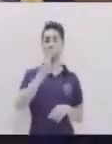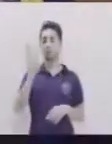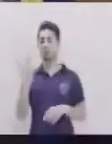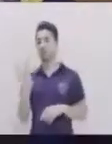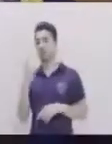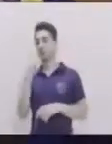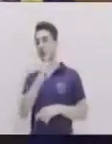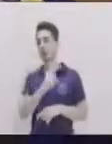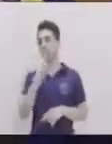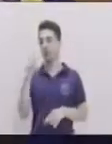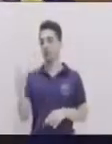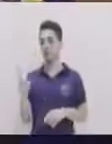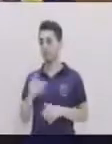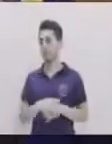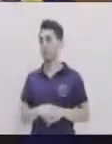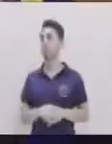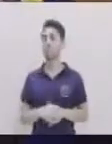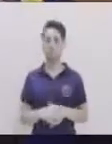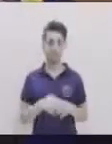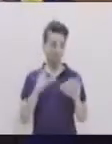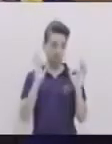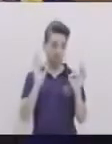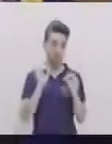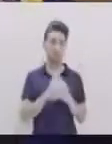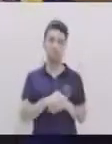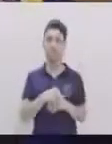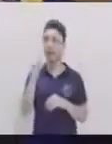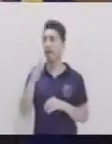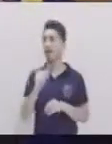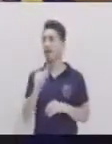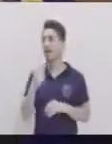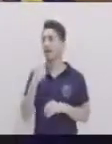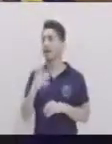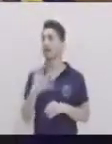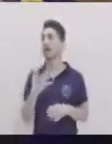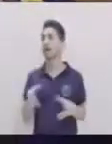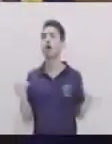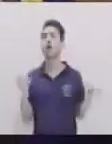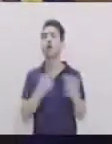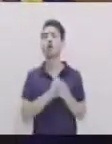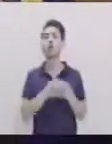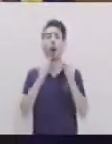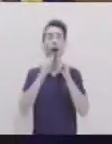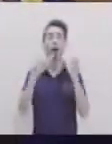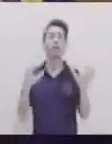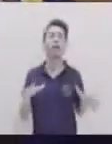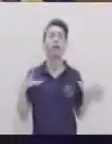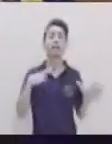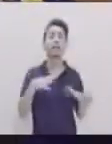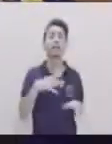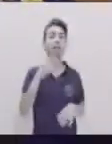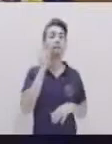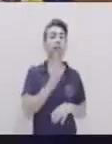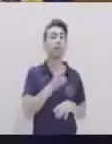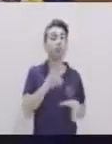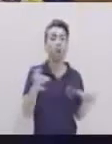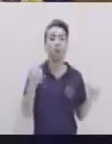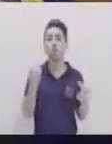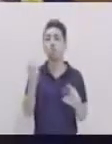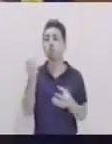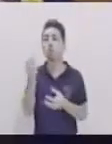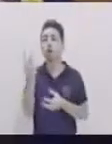grupo. Perfecto. Ahora, díganme, ¿qué grupo de animales tiene la misma cantidad?